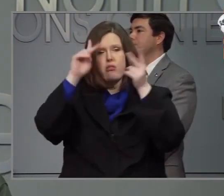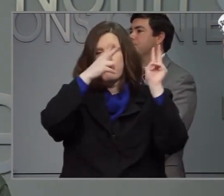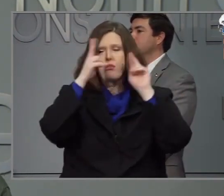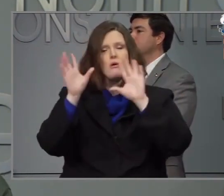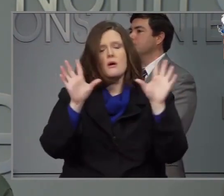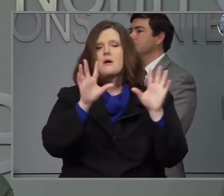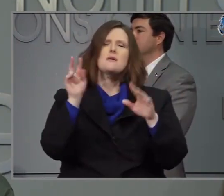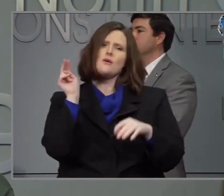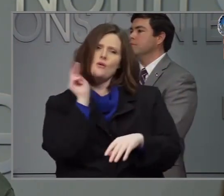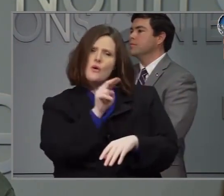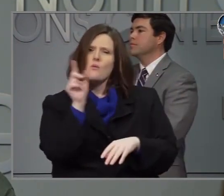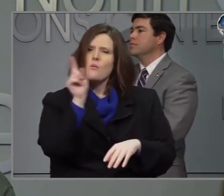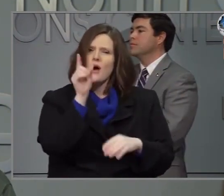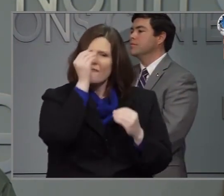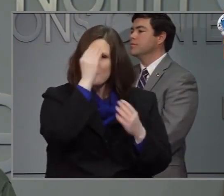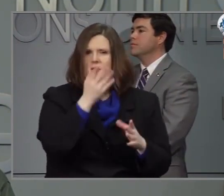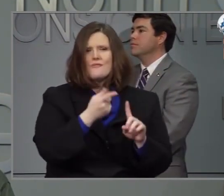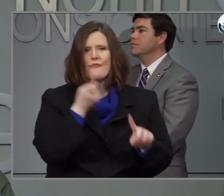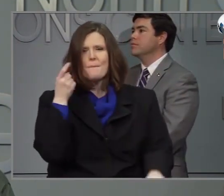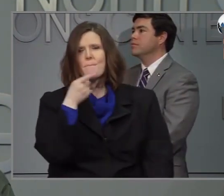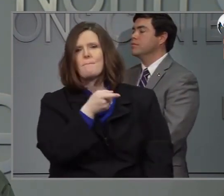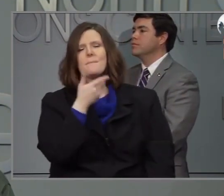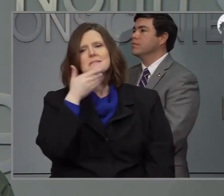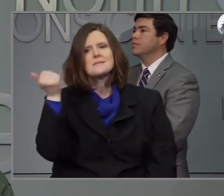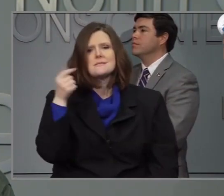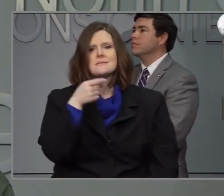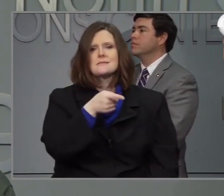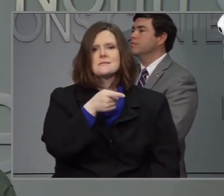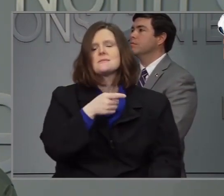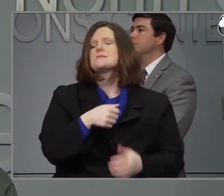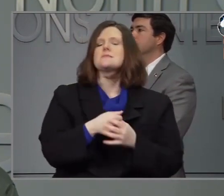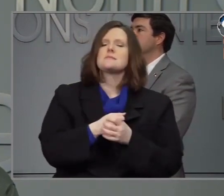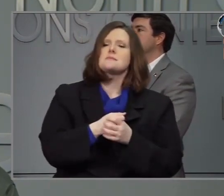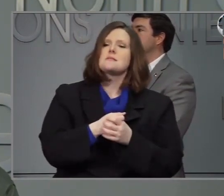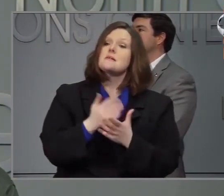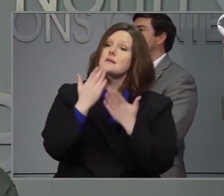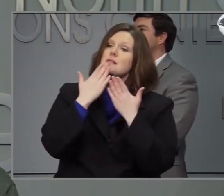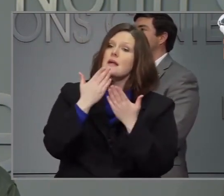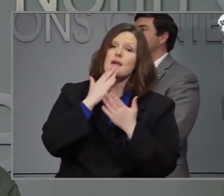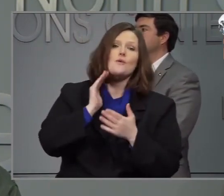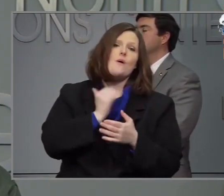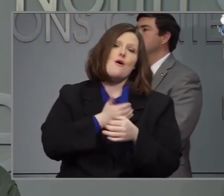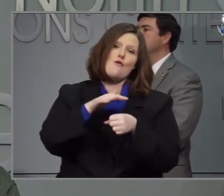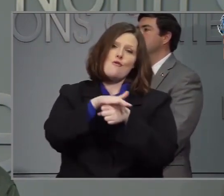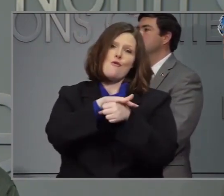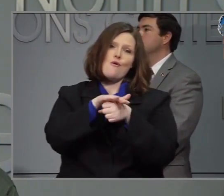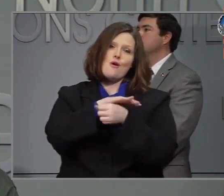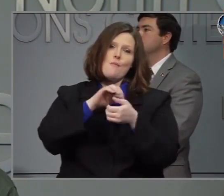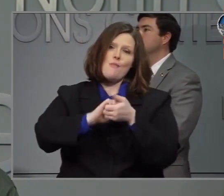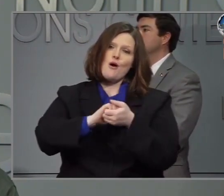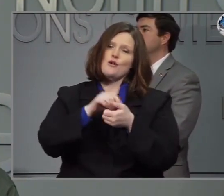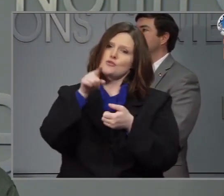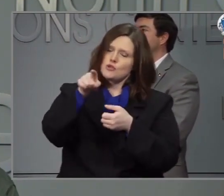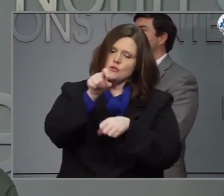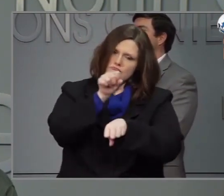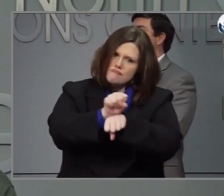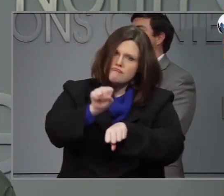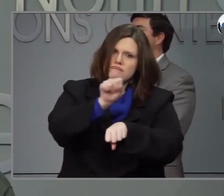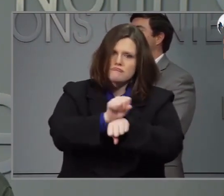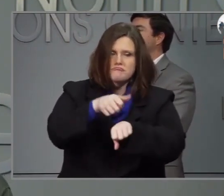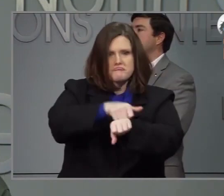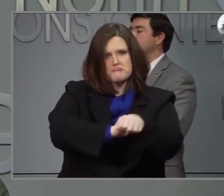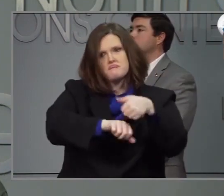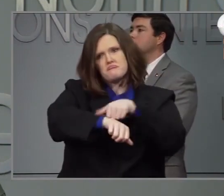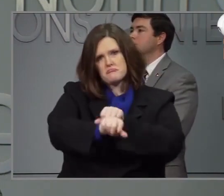de que están confiando en es las fuentes que son verídicas yo también quiero darle las gracias nuestros aliados recién